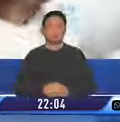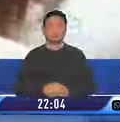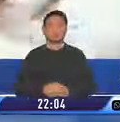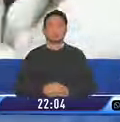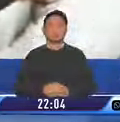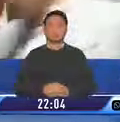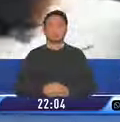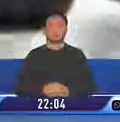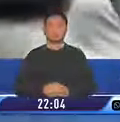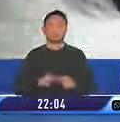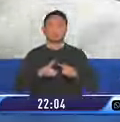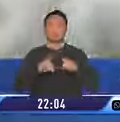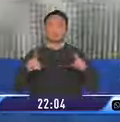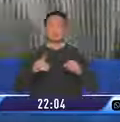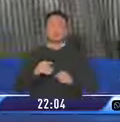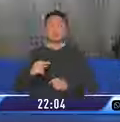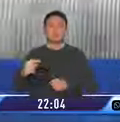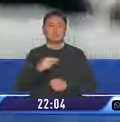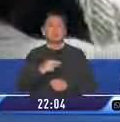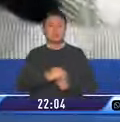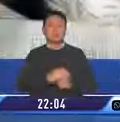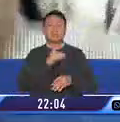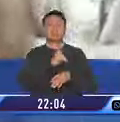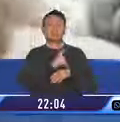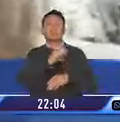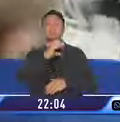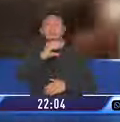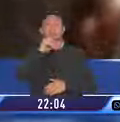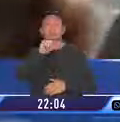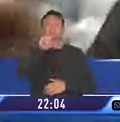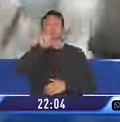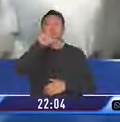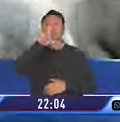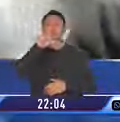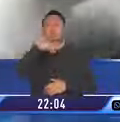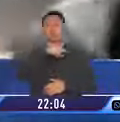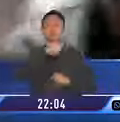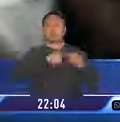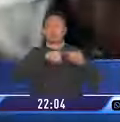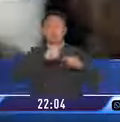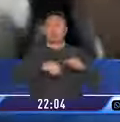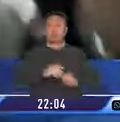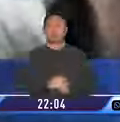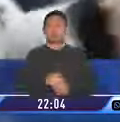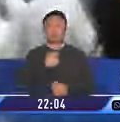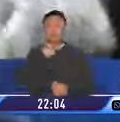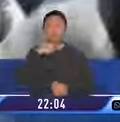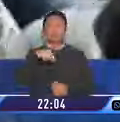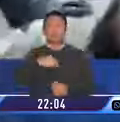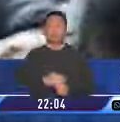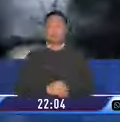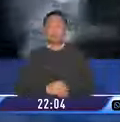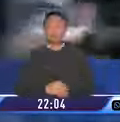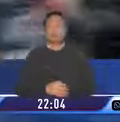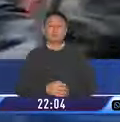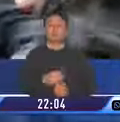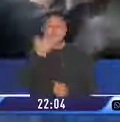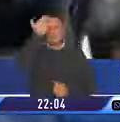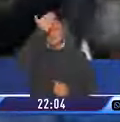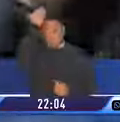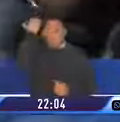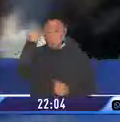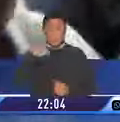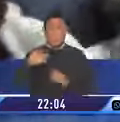la... Sin embargo, poco tiempo después, el doctor Carlos Figueroa, amigo cercano del candidato, confirmaba lo peor. Fernando